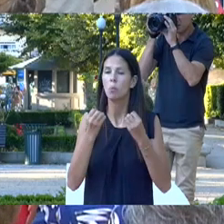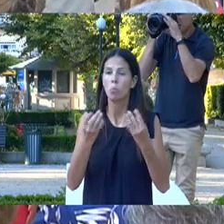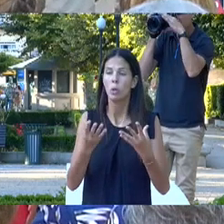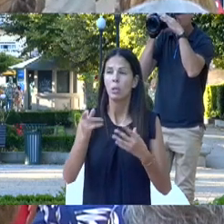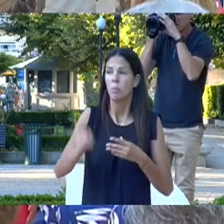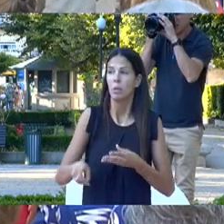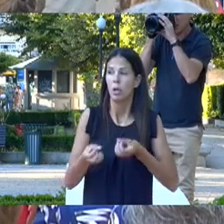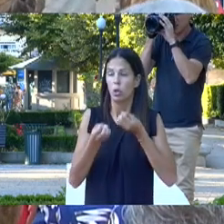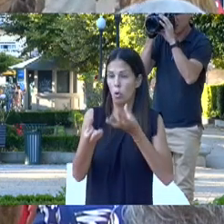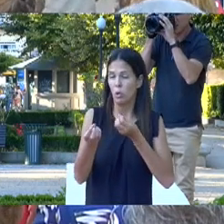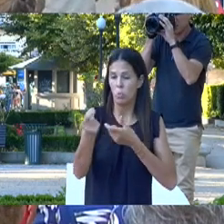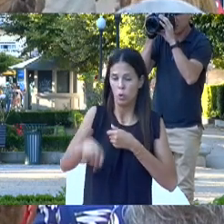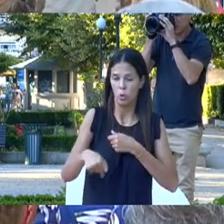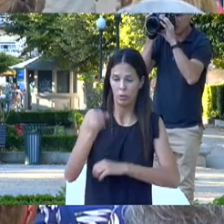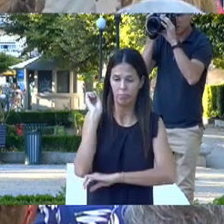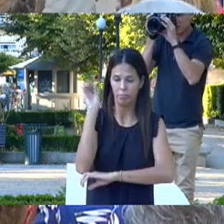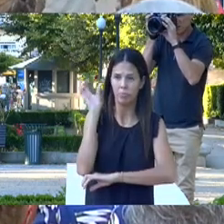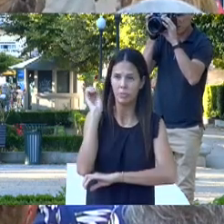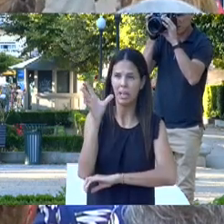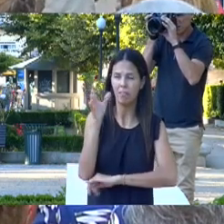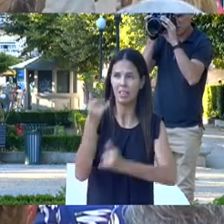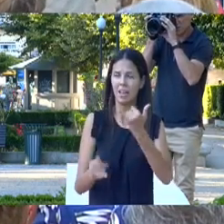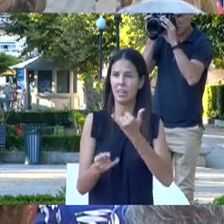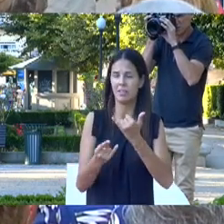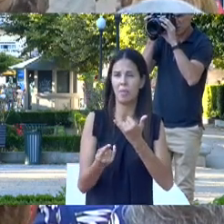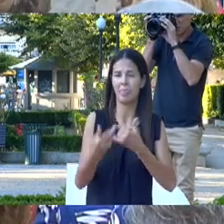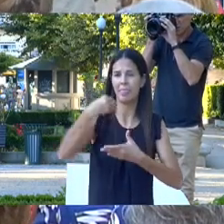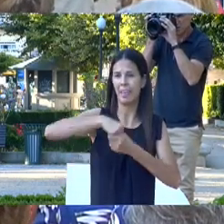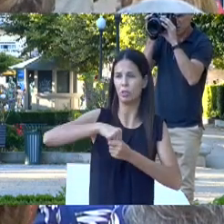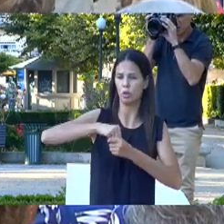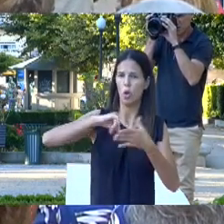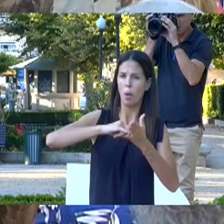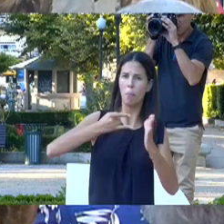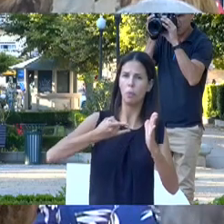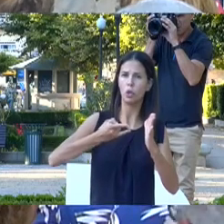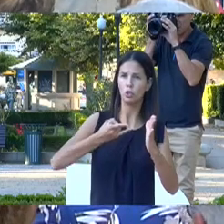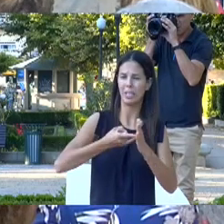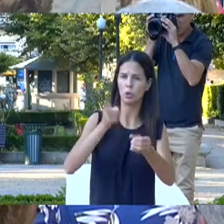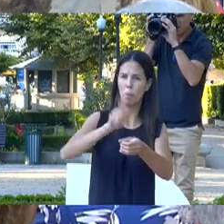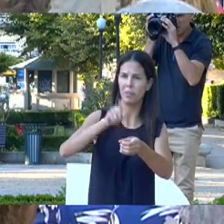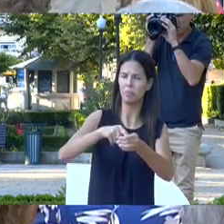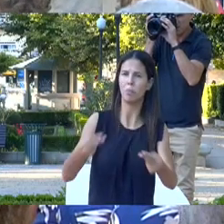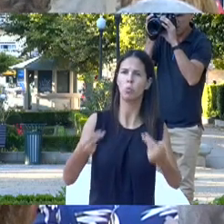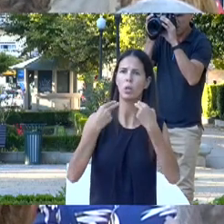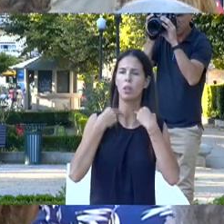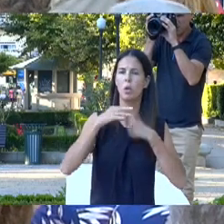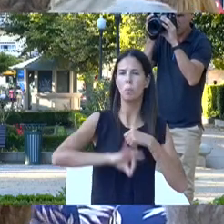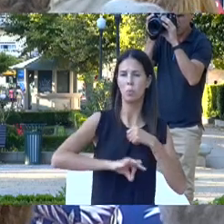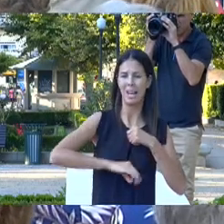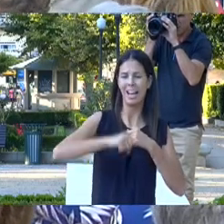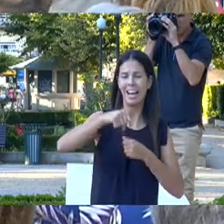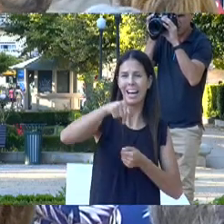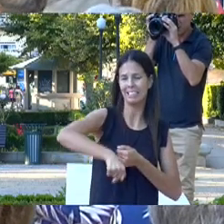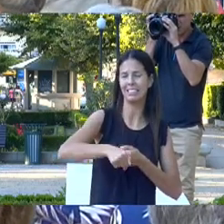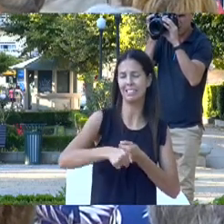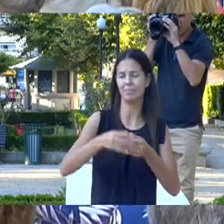Comentarvos un pouco que o relato que se vai mostrar hoxe aquí non deixa de ser un capítulo máis dese proxecto no que participa a Diputación de Pontevedra, que é Aquí faltan